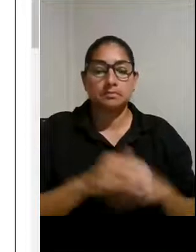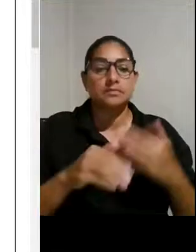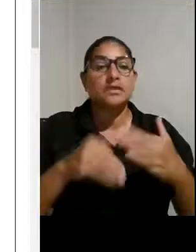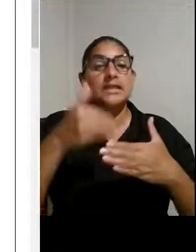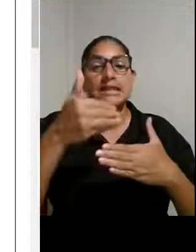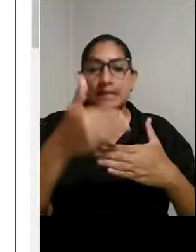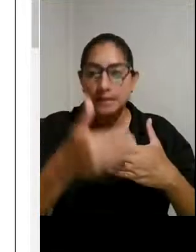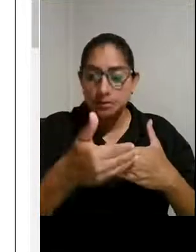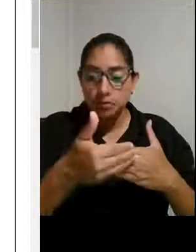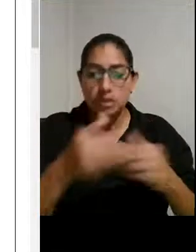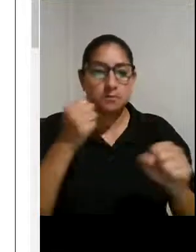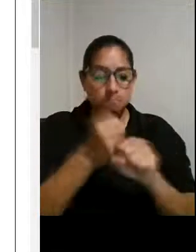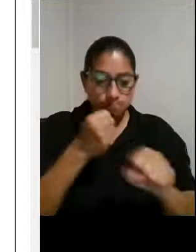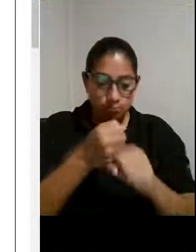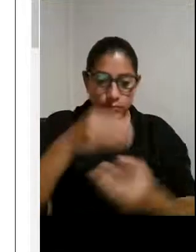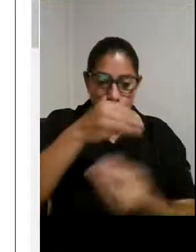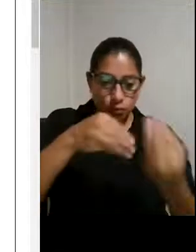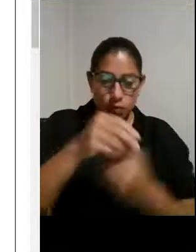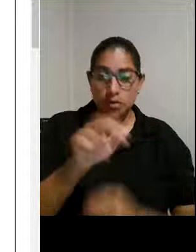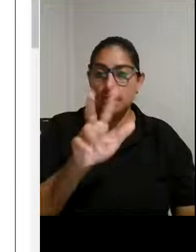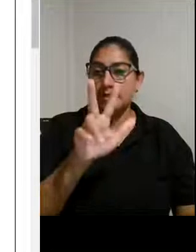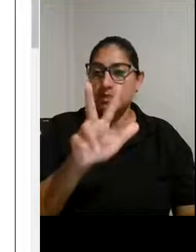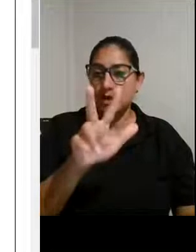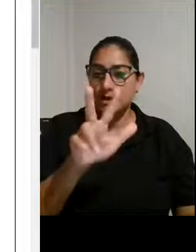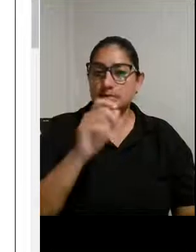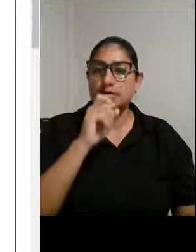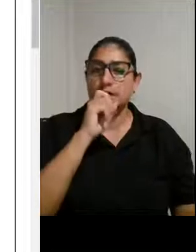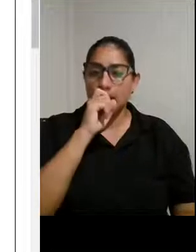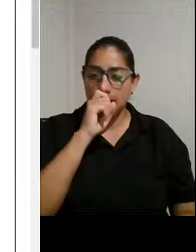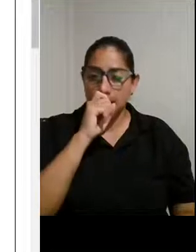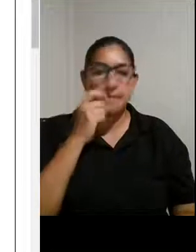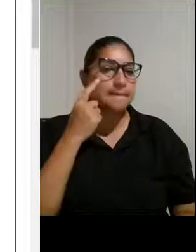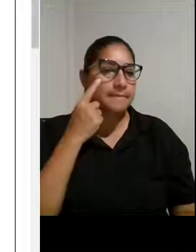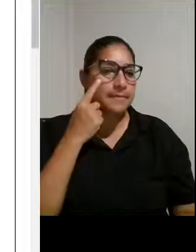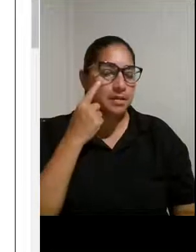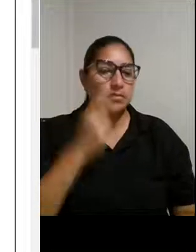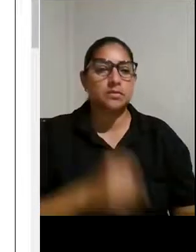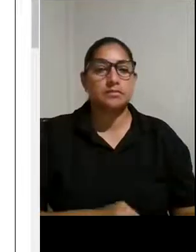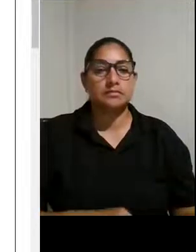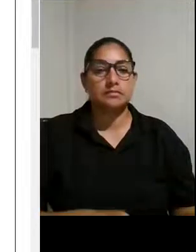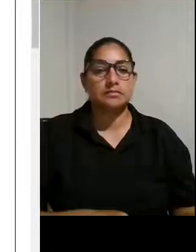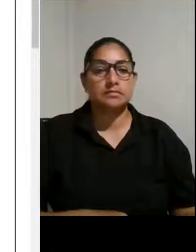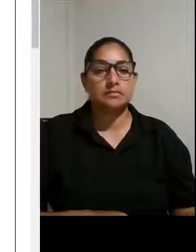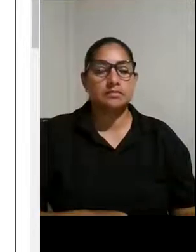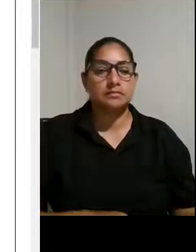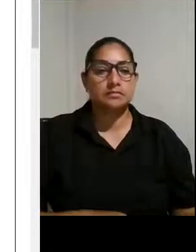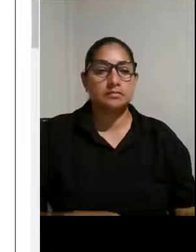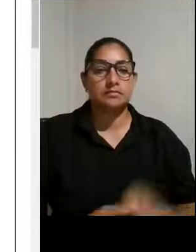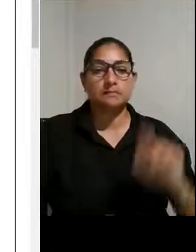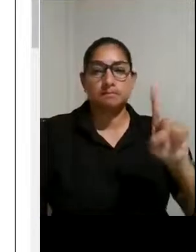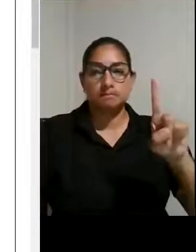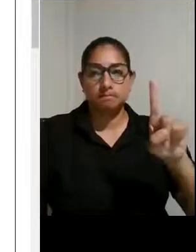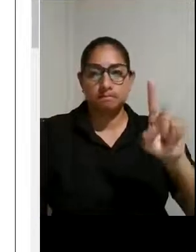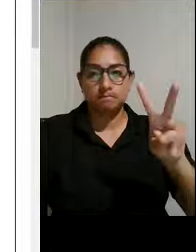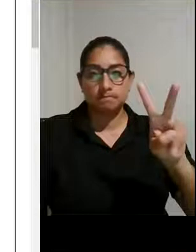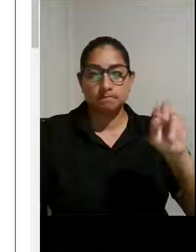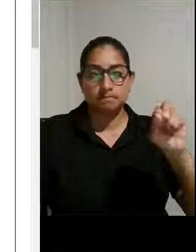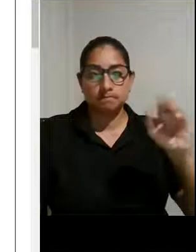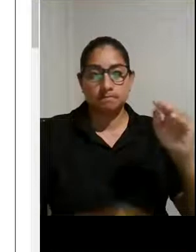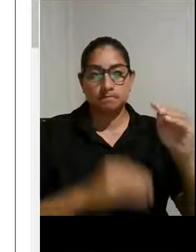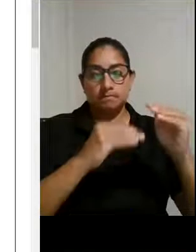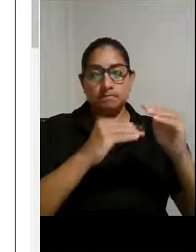producimos 3 artículos, observen que en este caso el aumento de los